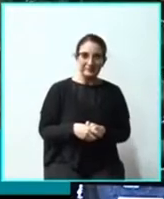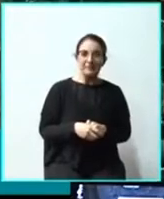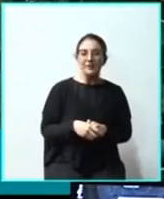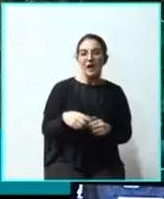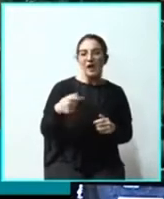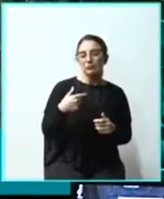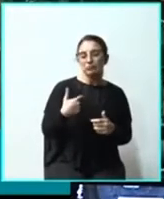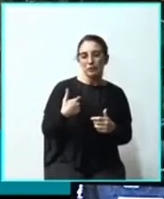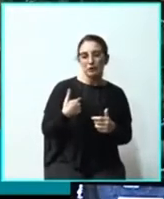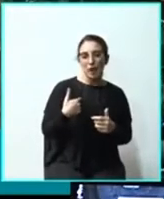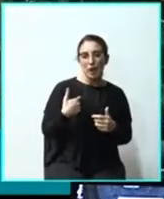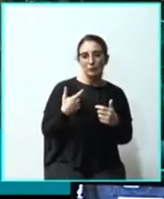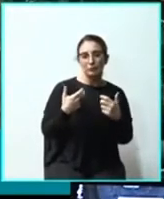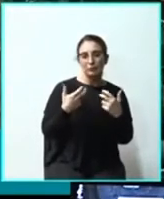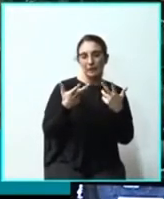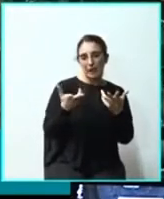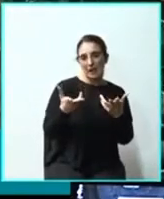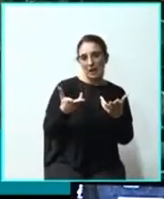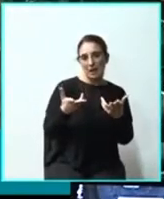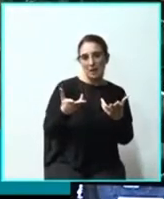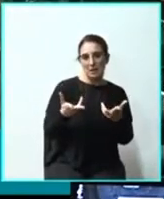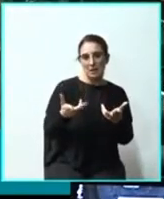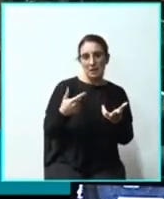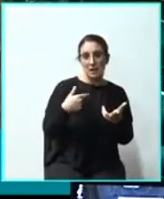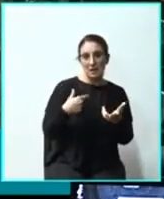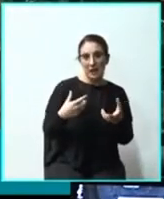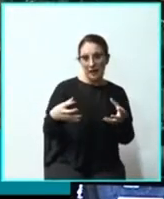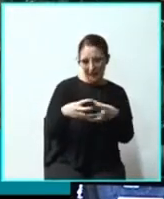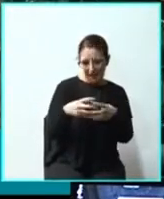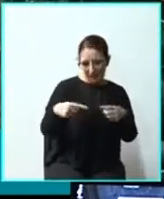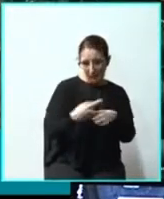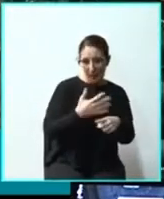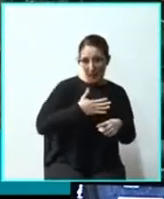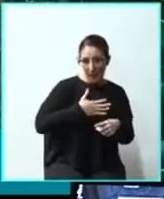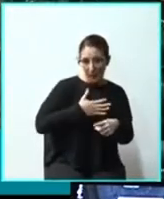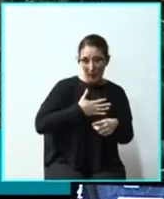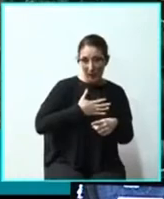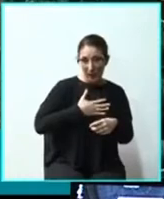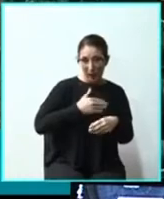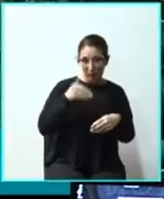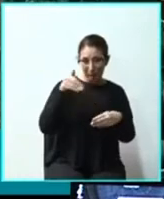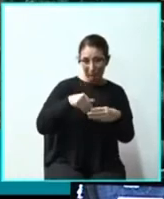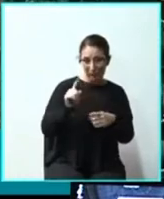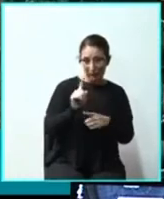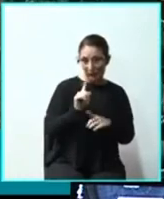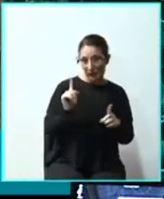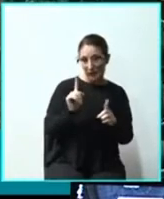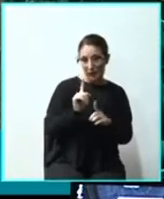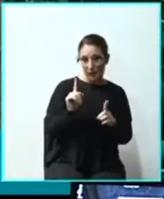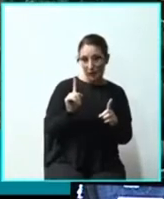Adelanto desde ya que desde Autodeterminación y Libertad no vamos a votar este sistema de vigilancia al